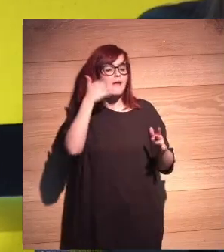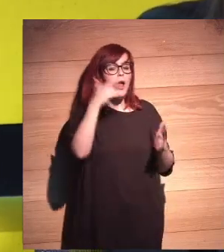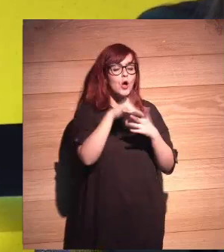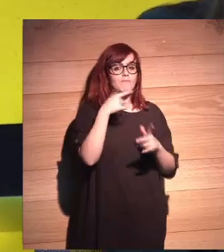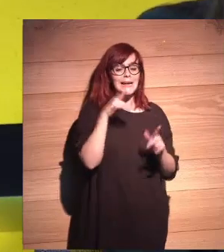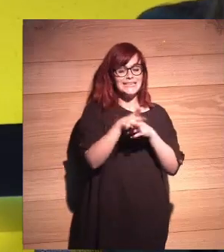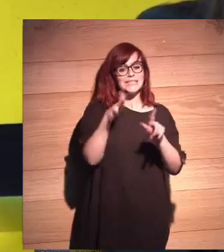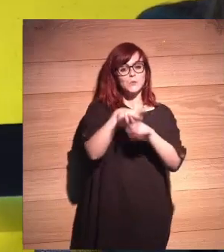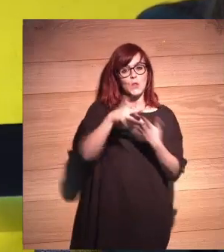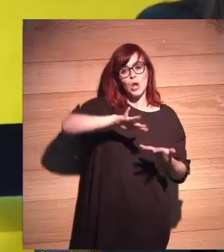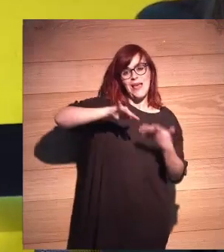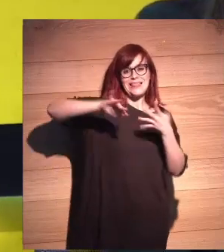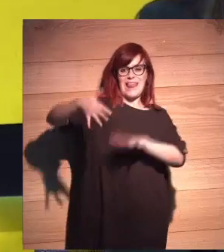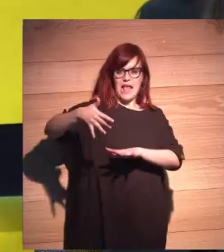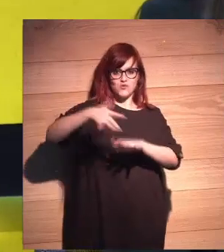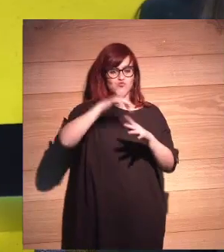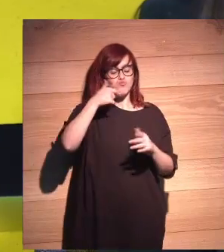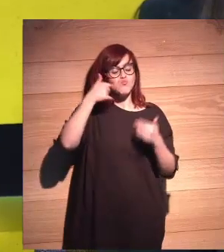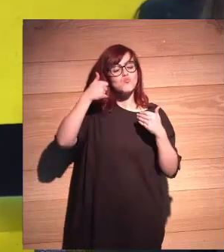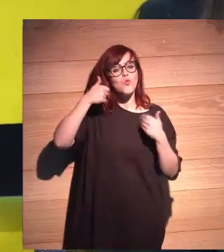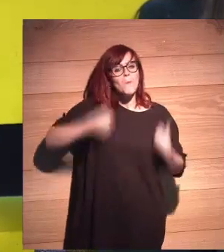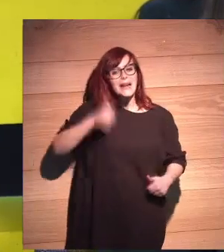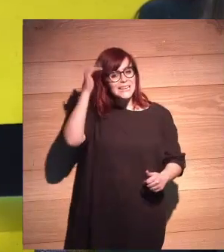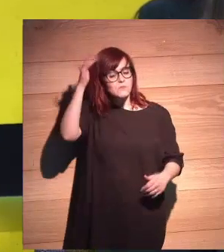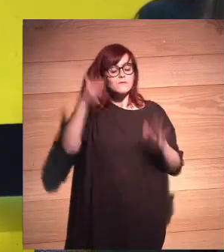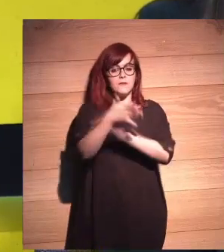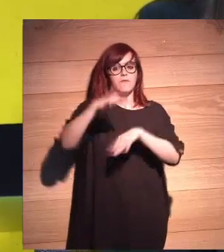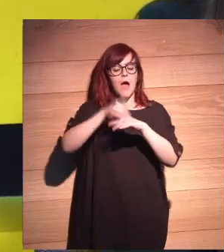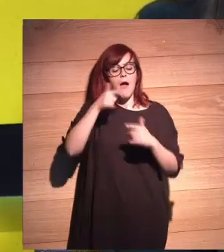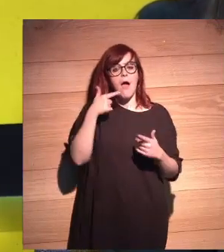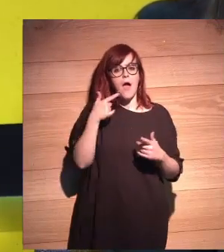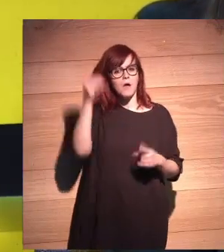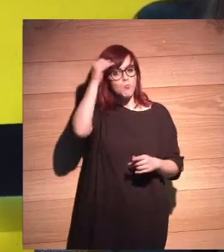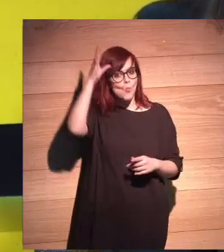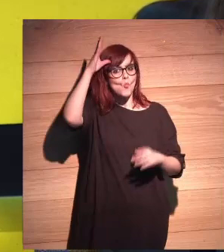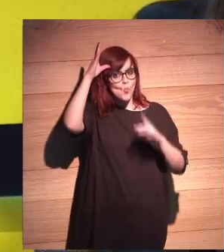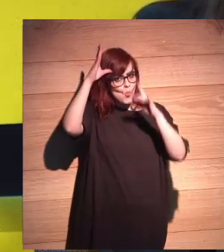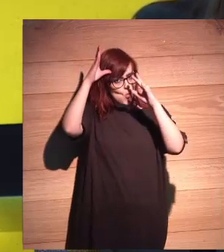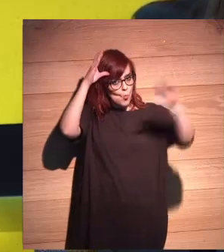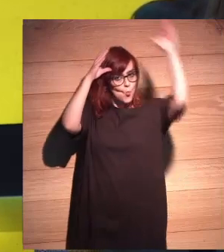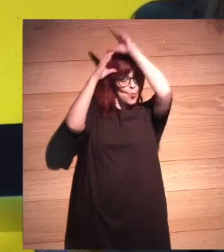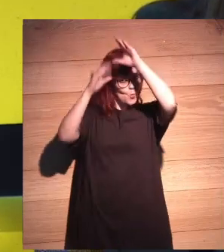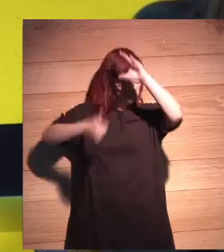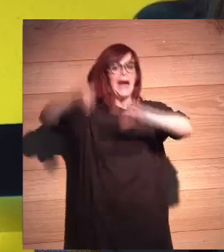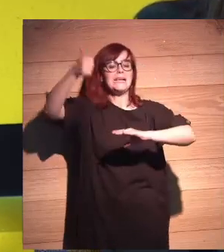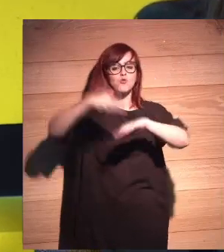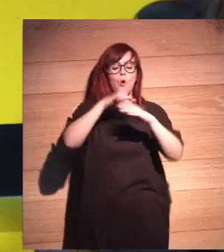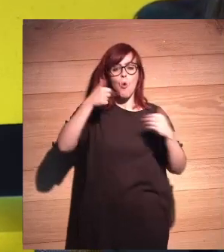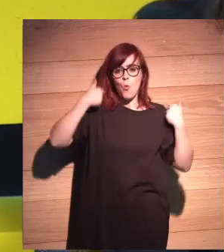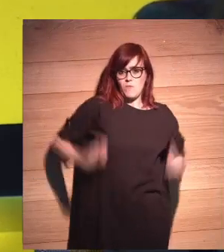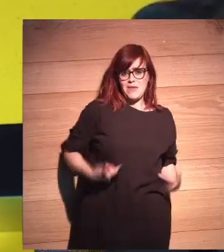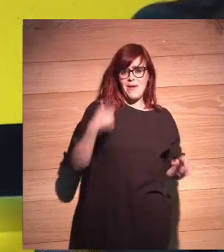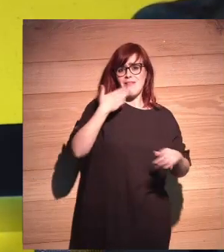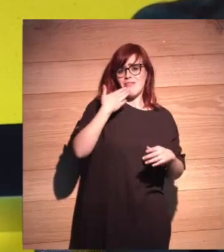plantea el transhumanismo, ¿no?, de la superinteligencia, de la superlongevidad, ¿no?, María Blasco, pues esto hemos hablado muchísimo, o